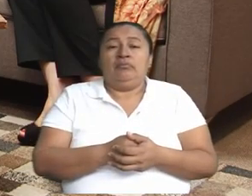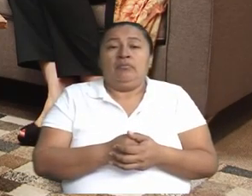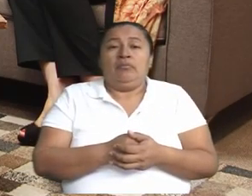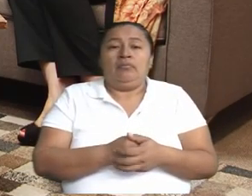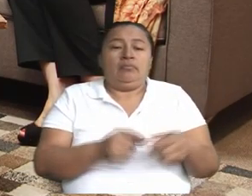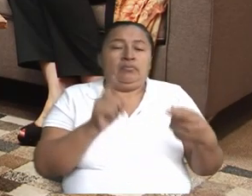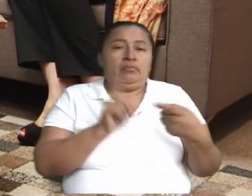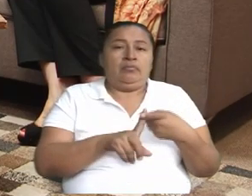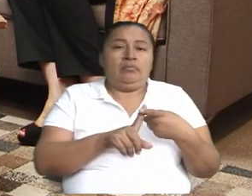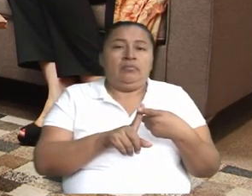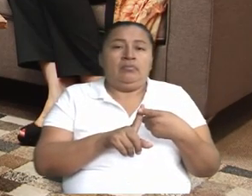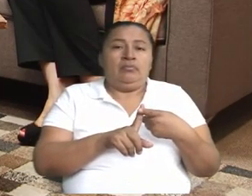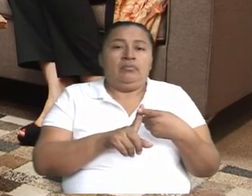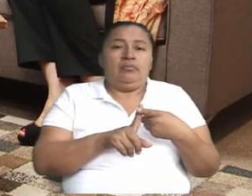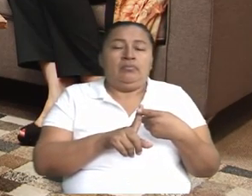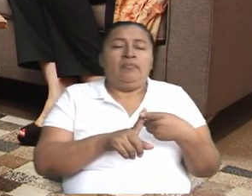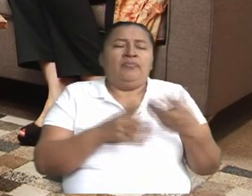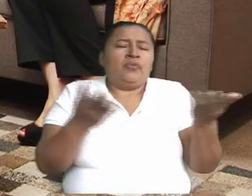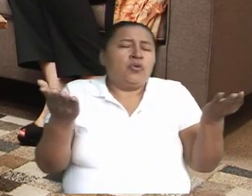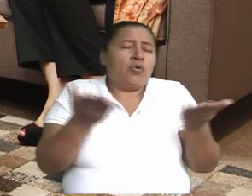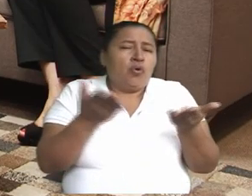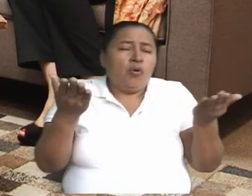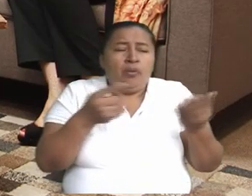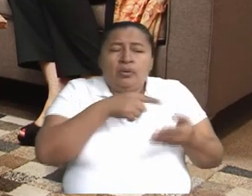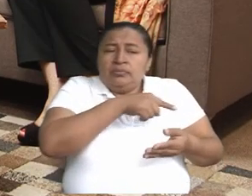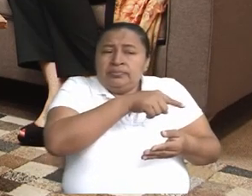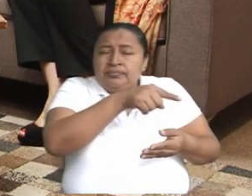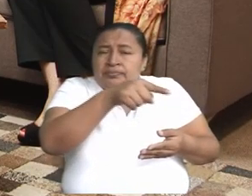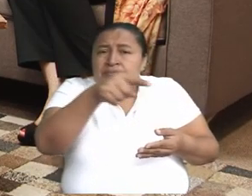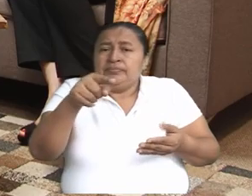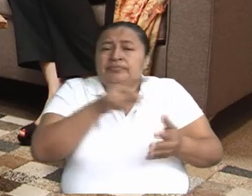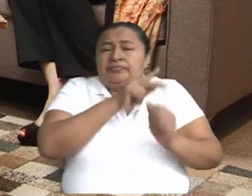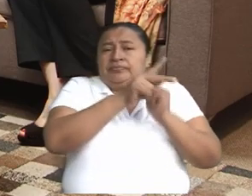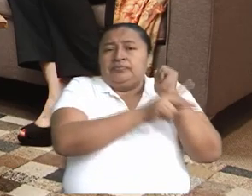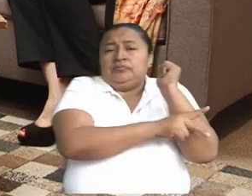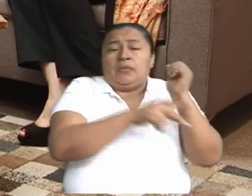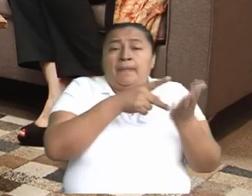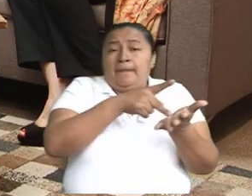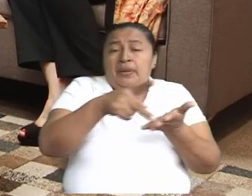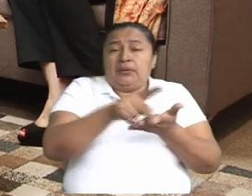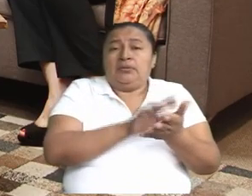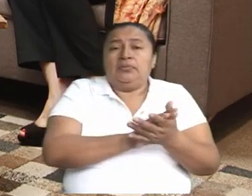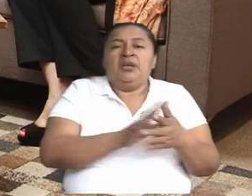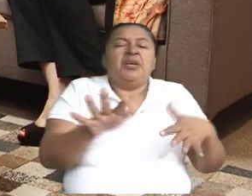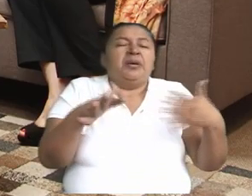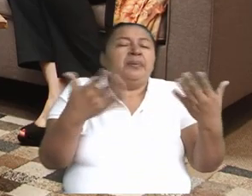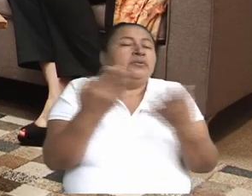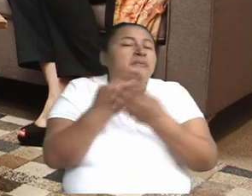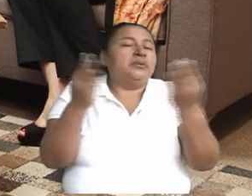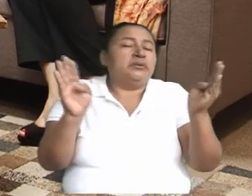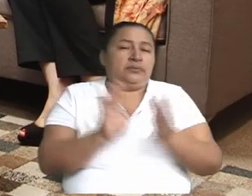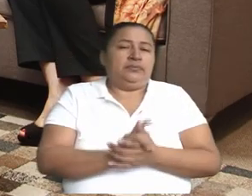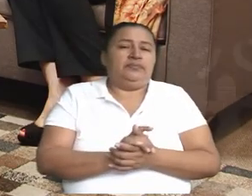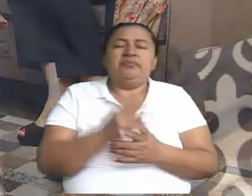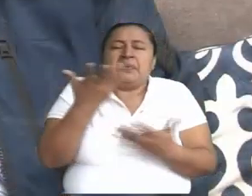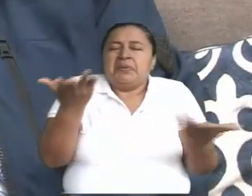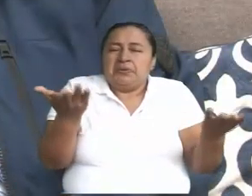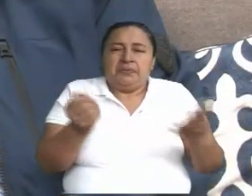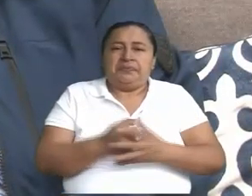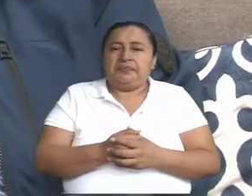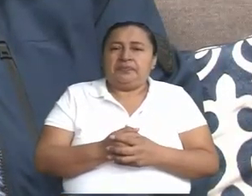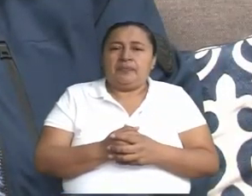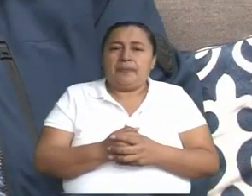Elecciones. ¿Cómo han llegado todos estos procesos? ¿Qué pasó en Brasil? Ok.